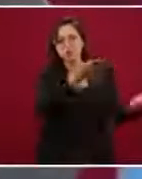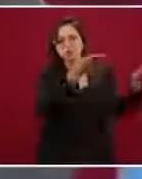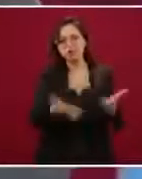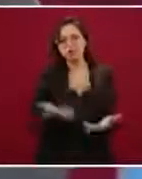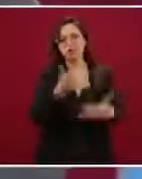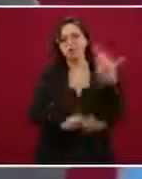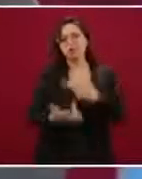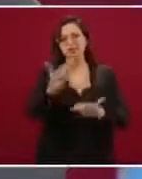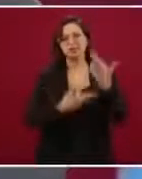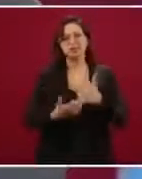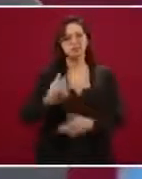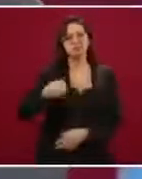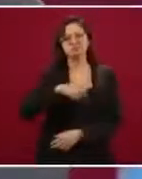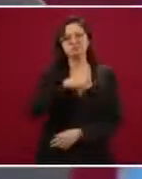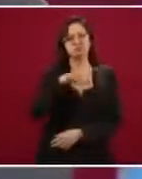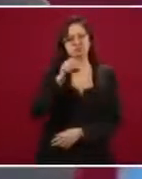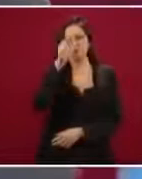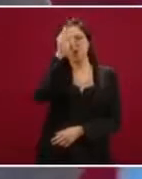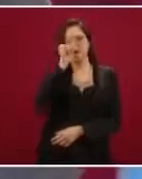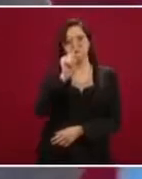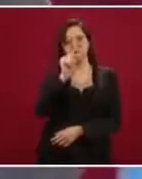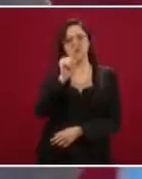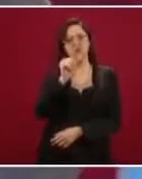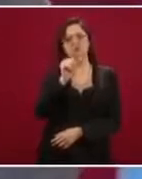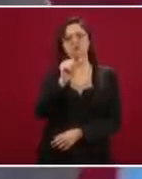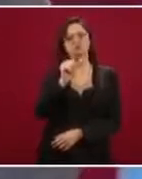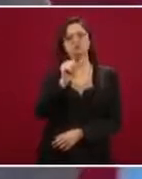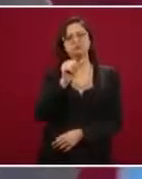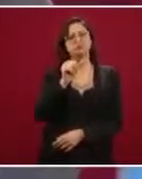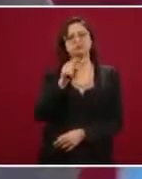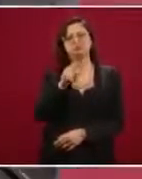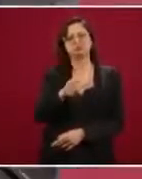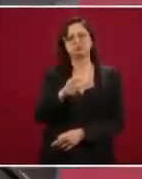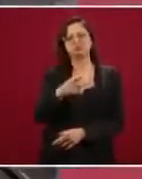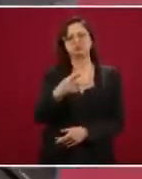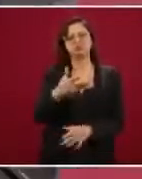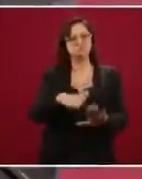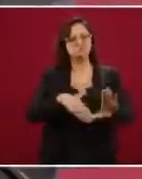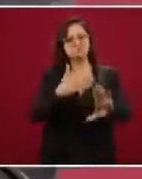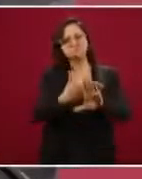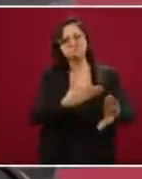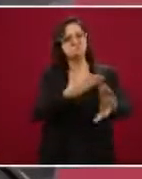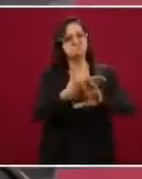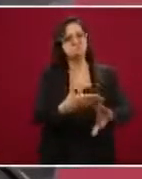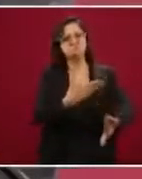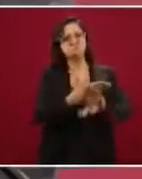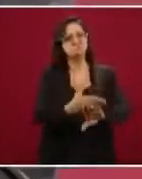porque no estamos de acuerdo con la persecución de dirigentes,